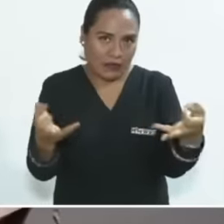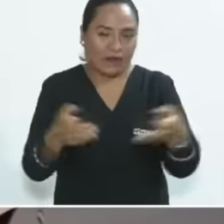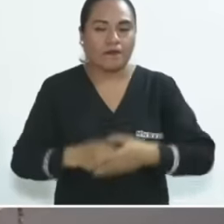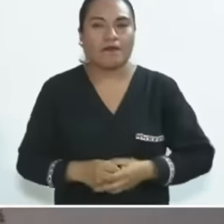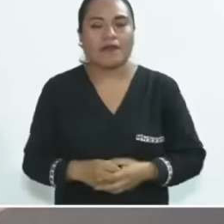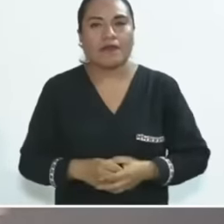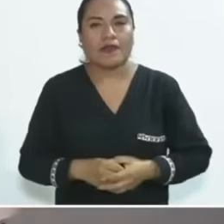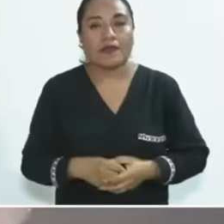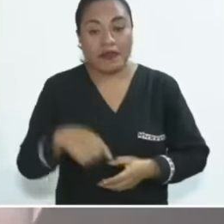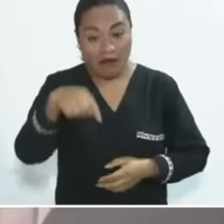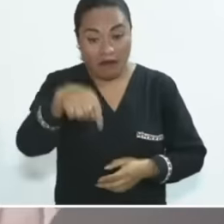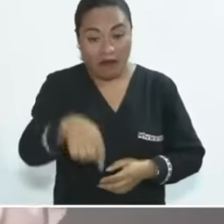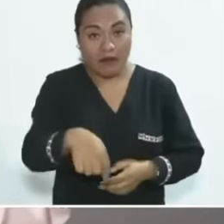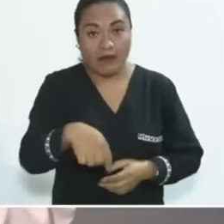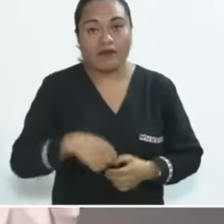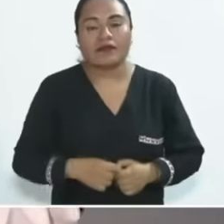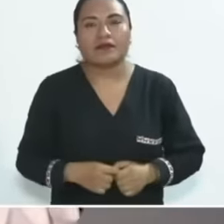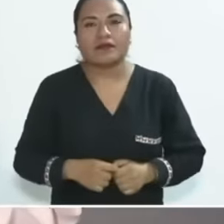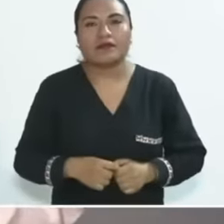tuvo y